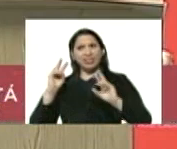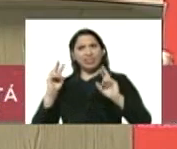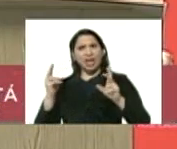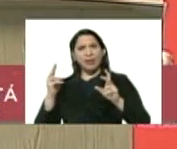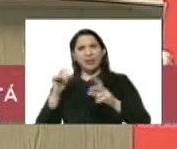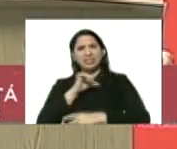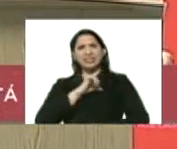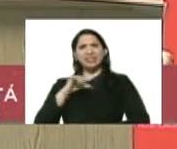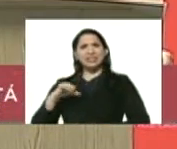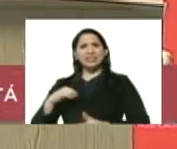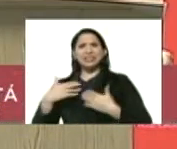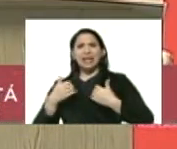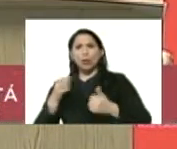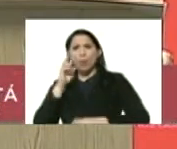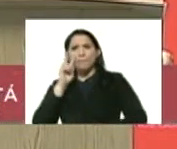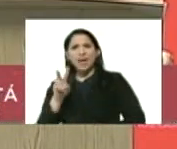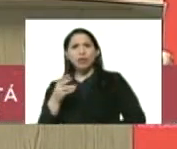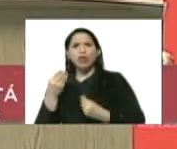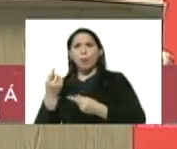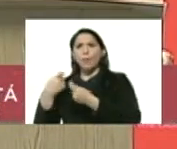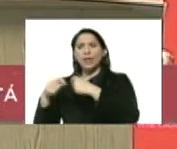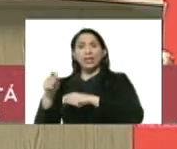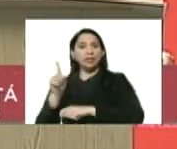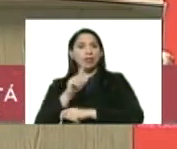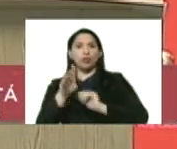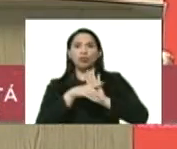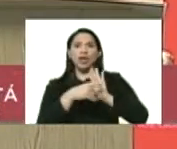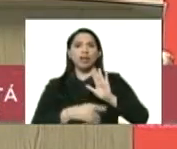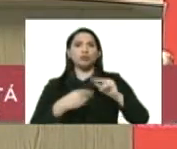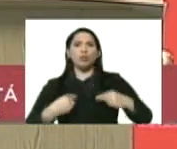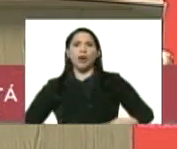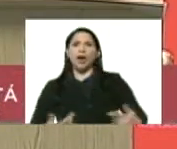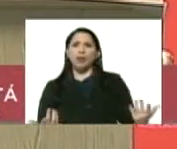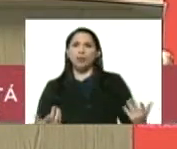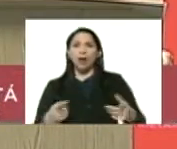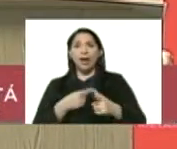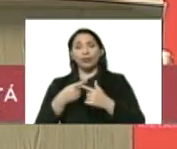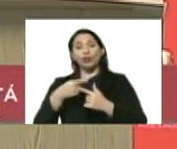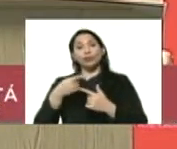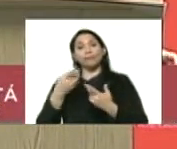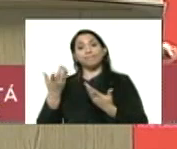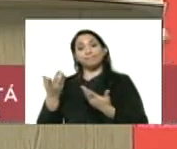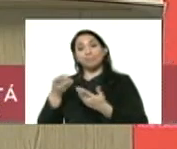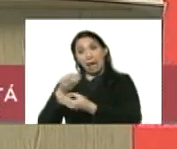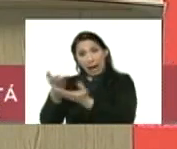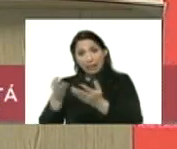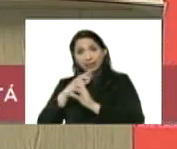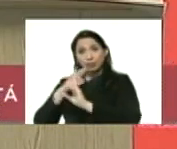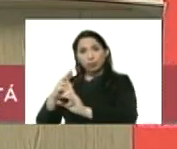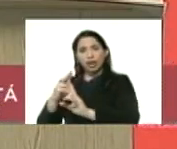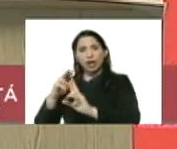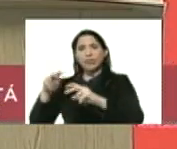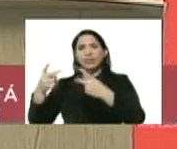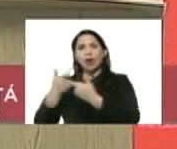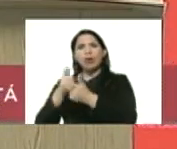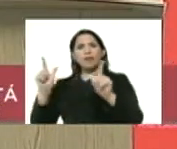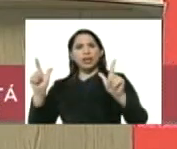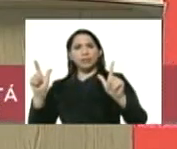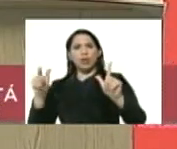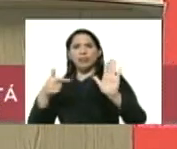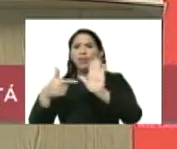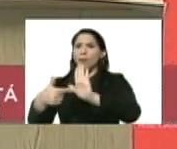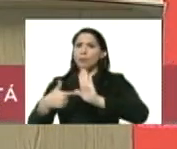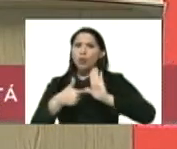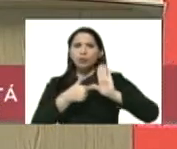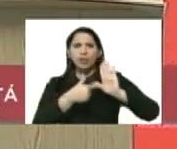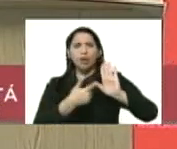como una mercancía, no como un derecho humano. Ahí está el resultado. El neoliberalismo ha demostrado